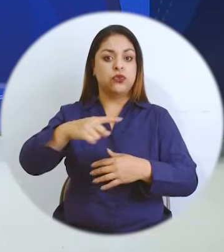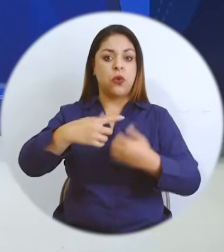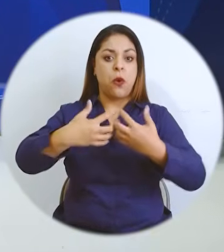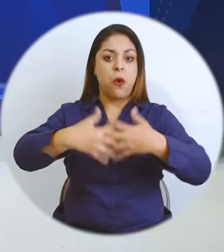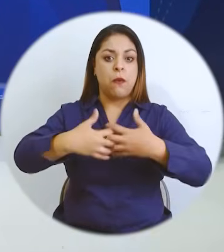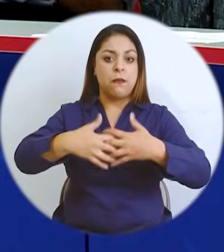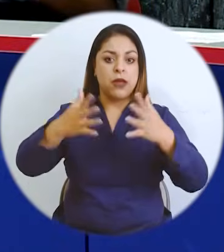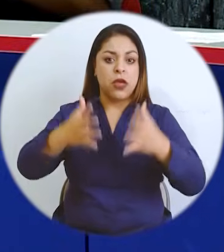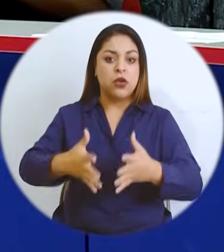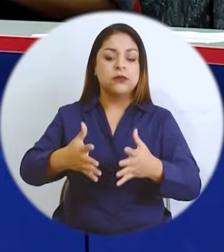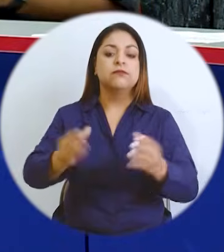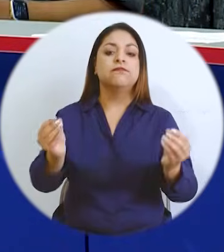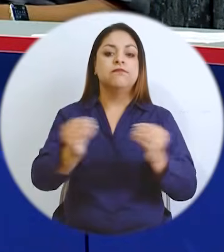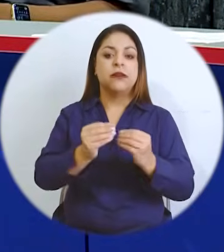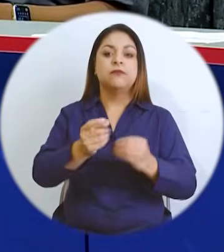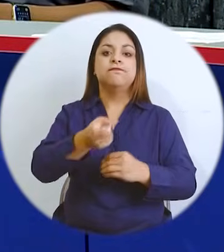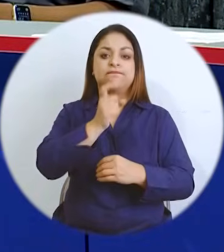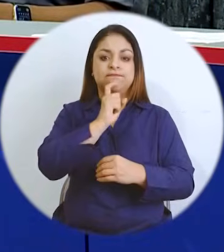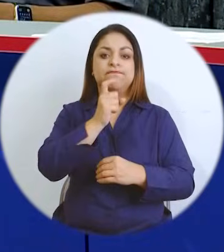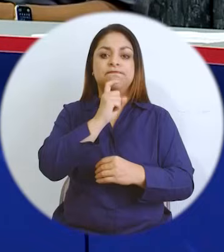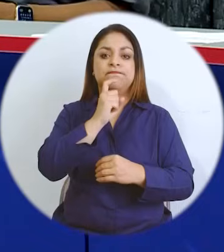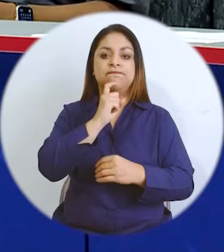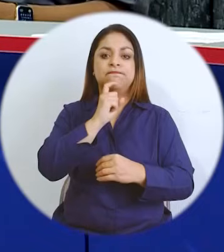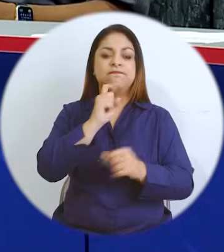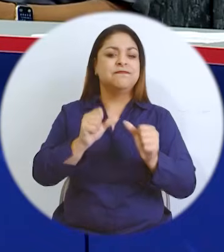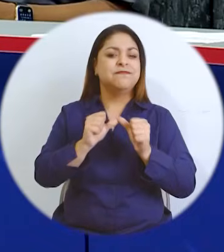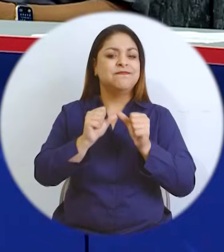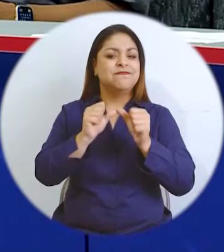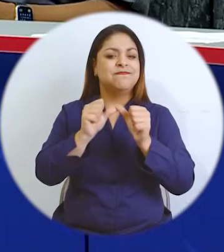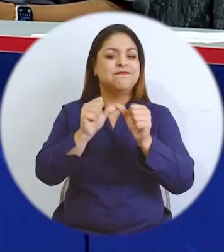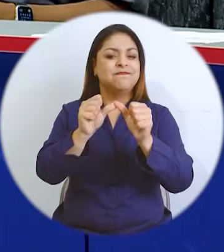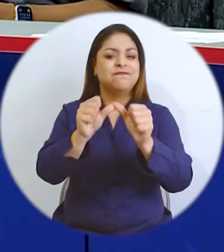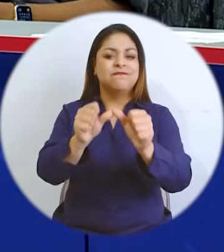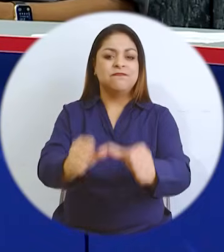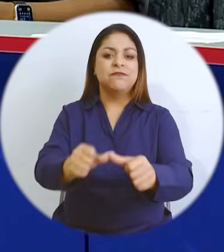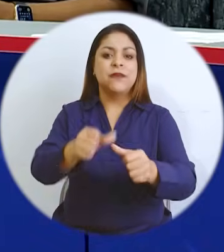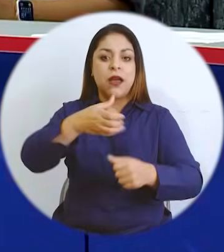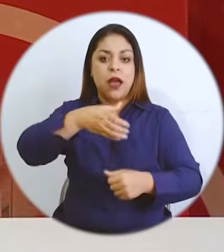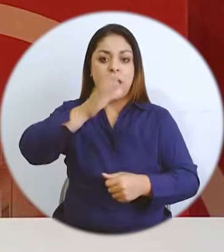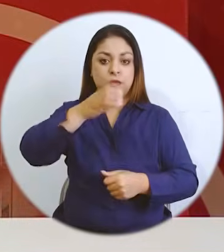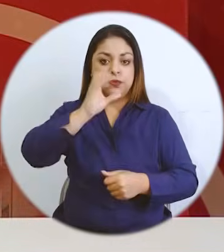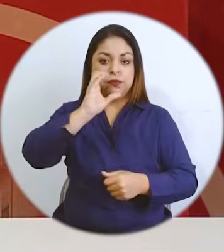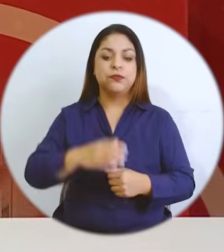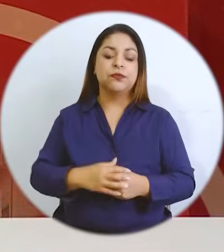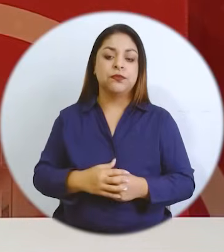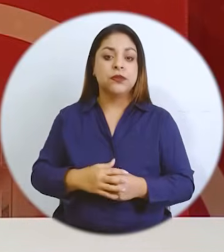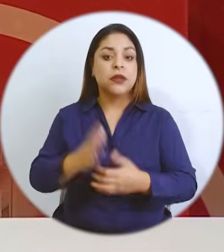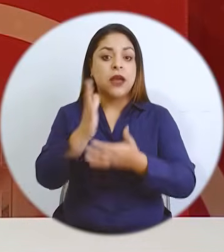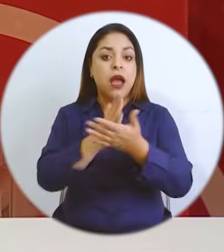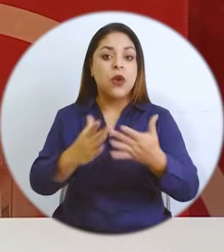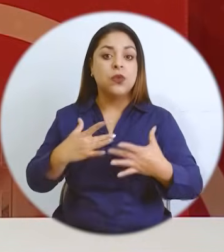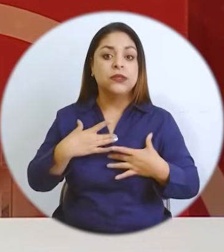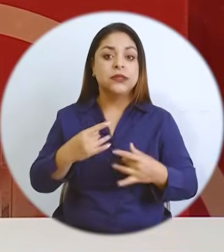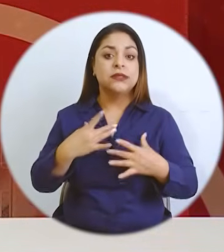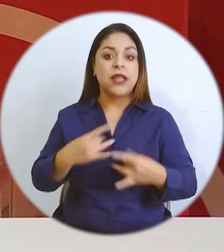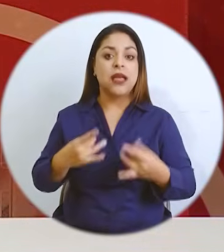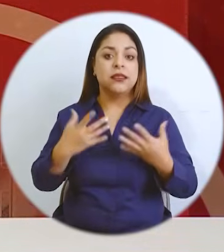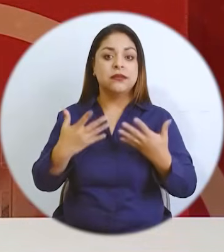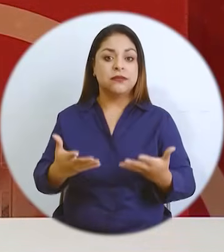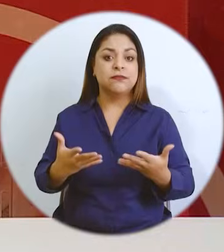estado costando mantener esta sostenibilidad de potabilidad. Algo muy interesante es que a nivel